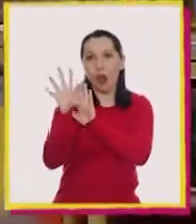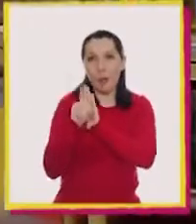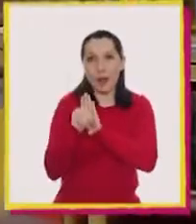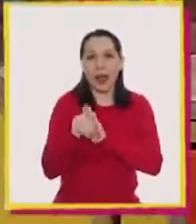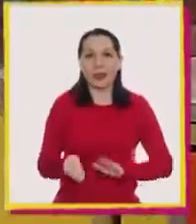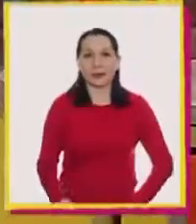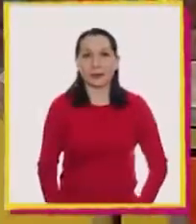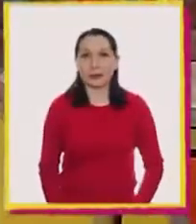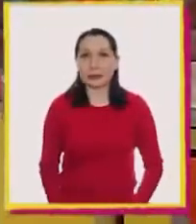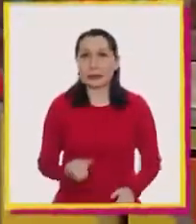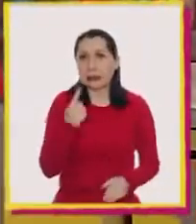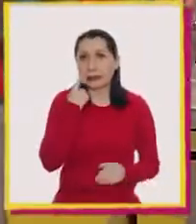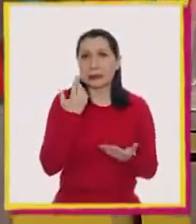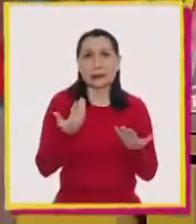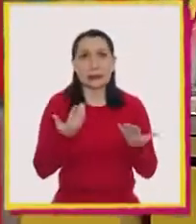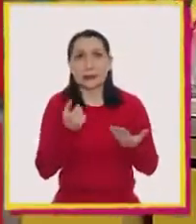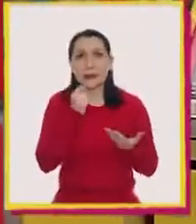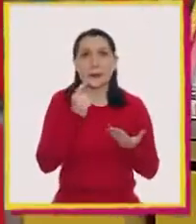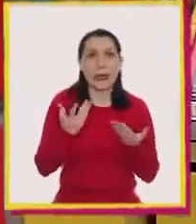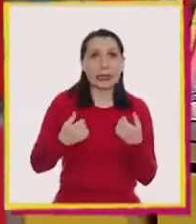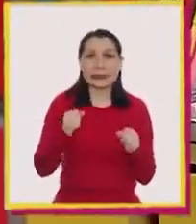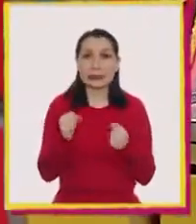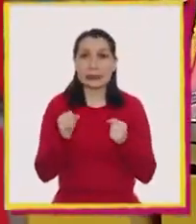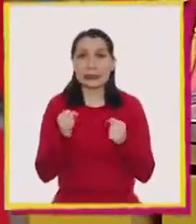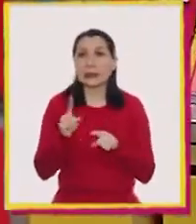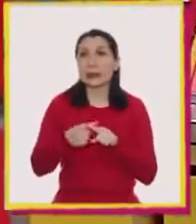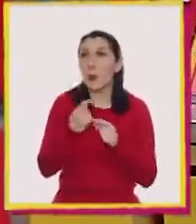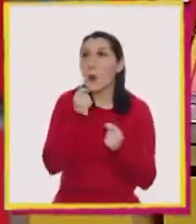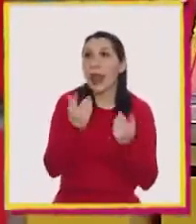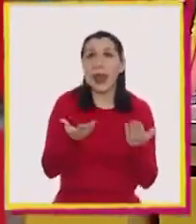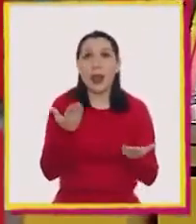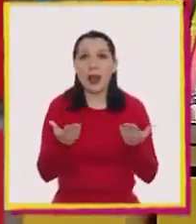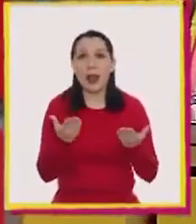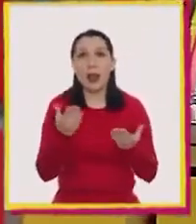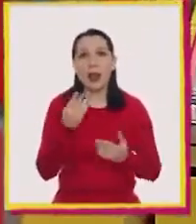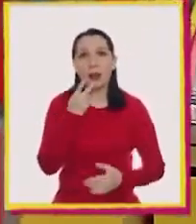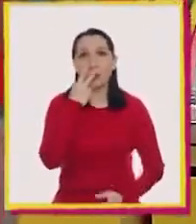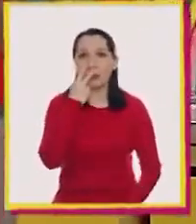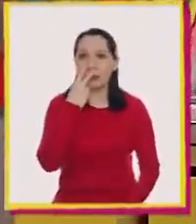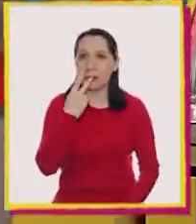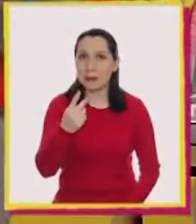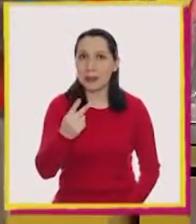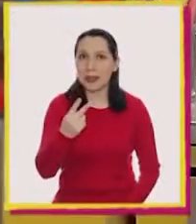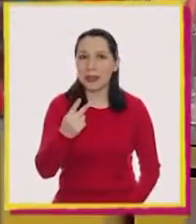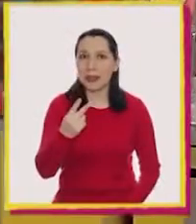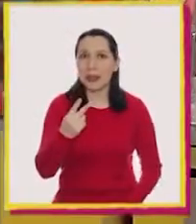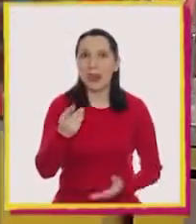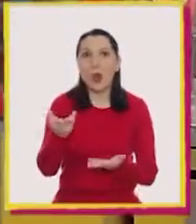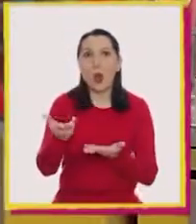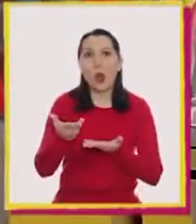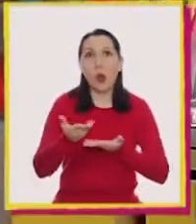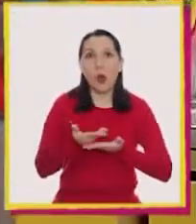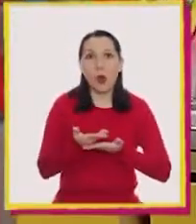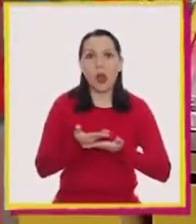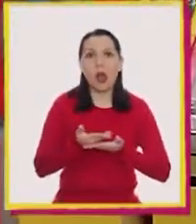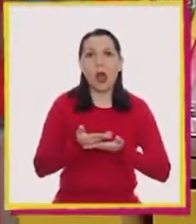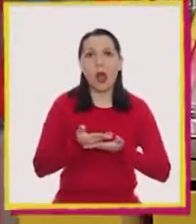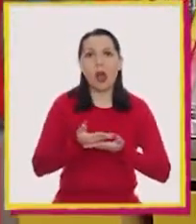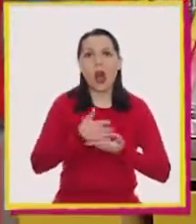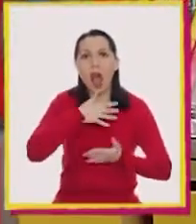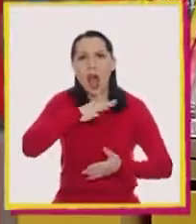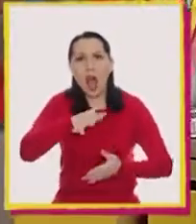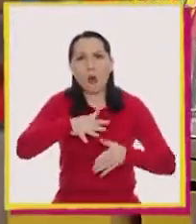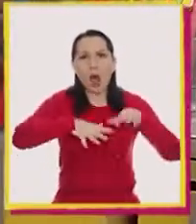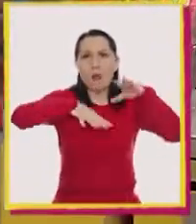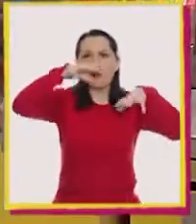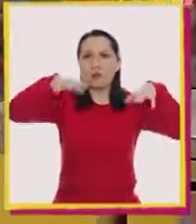patrón. A ver qué va a salir. ¡Qué nervio de nuevo! ¡Oh, mira! Nos tocó